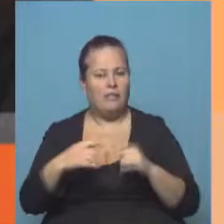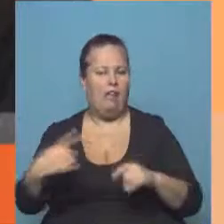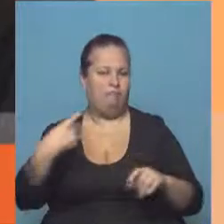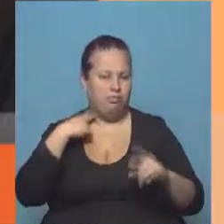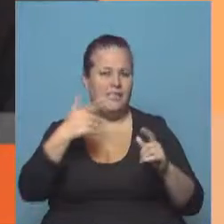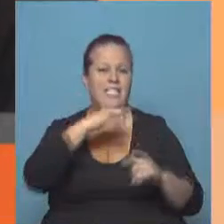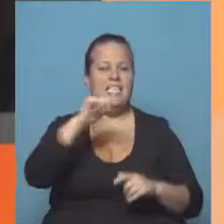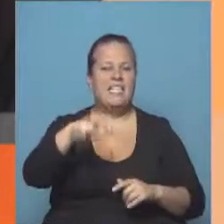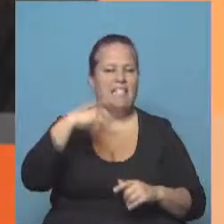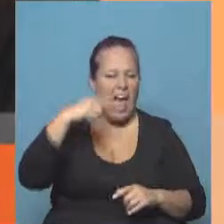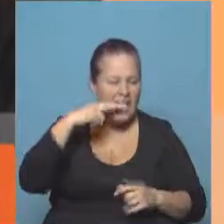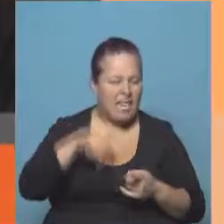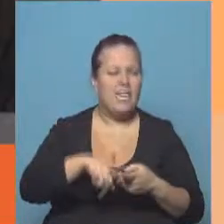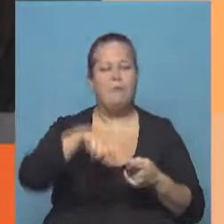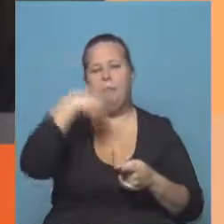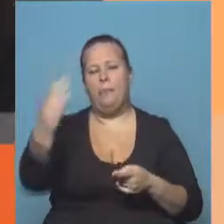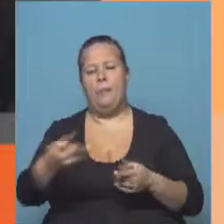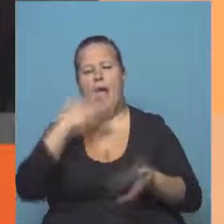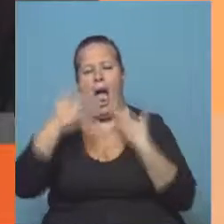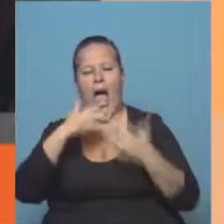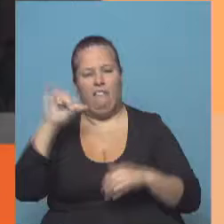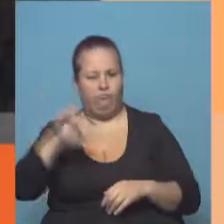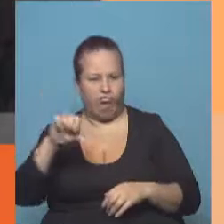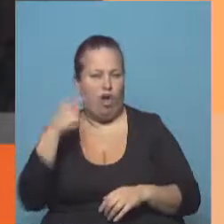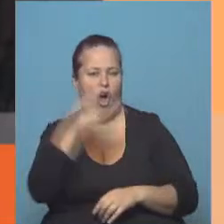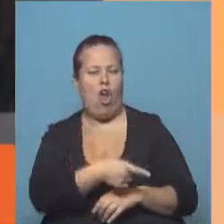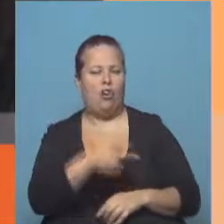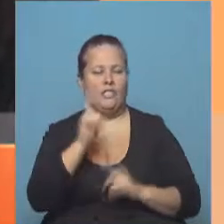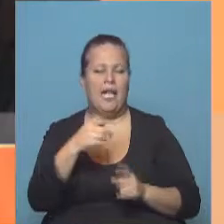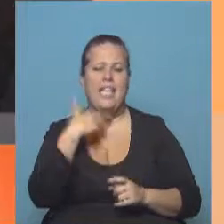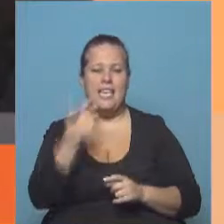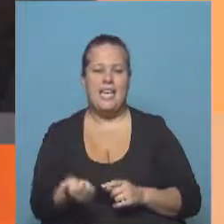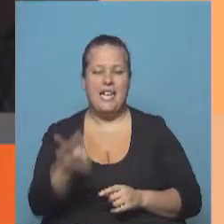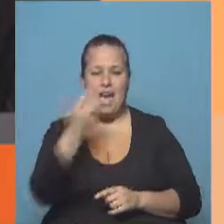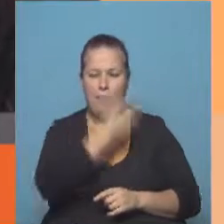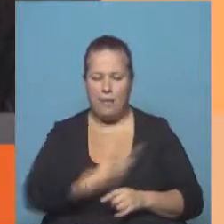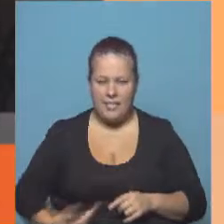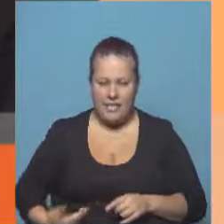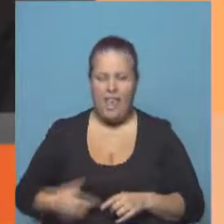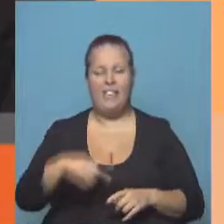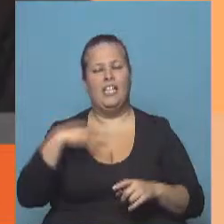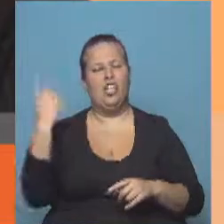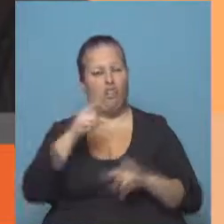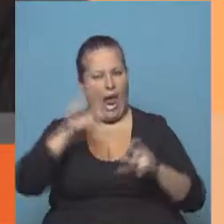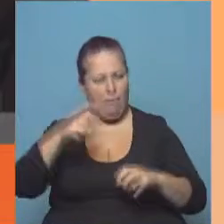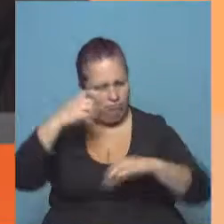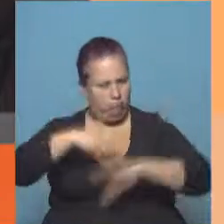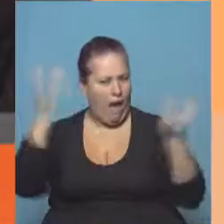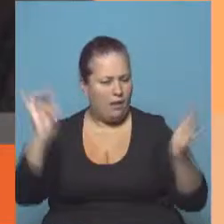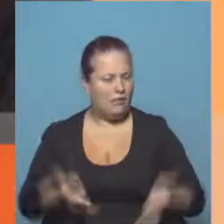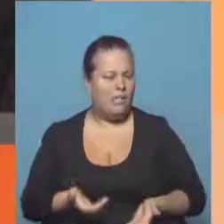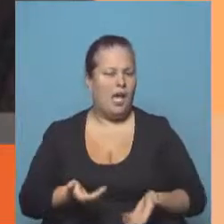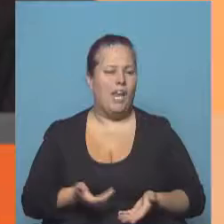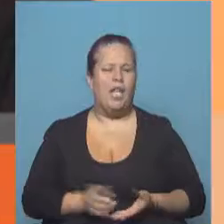ejemplo, al mismo Zanini, o algunas declaraciones negativas en contra de la propia hija del presidente, y la sociedad reacciona ante estas